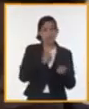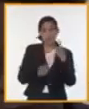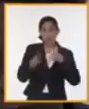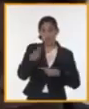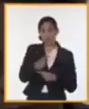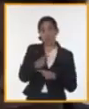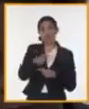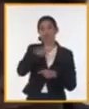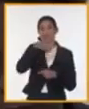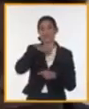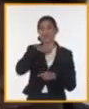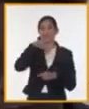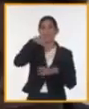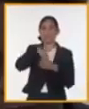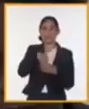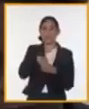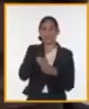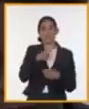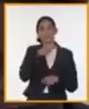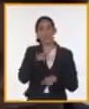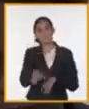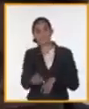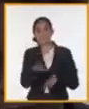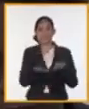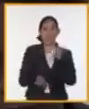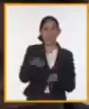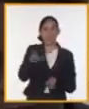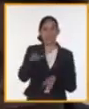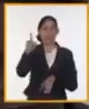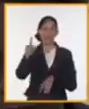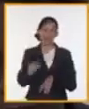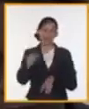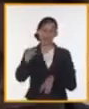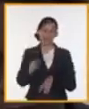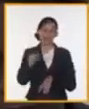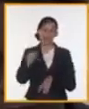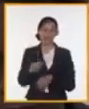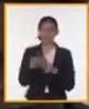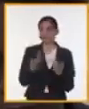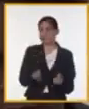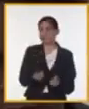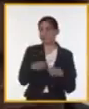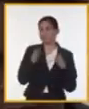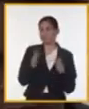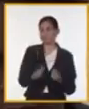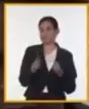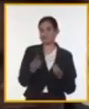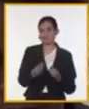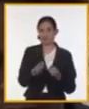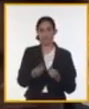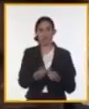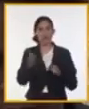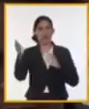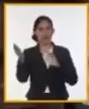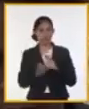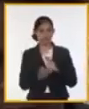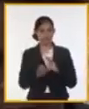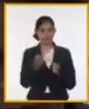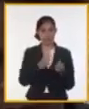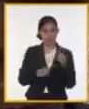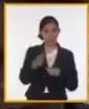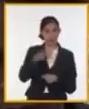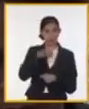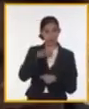incluso por el precio que tiene la caña. Los estados financieros de las cooperativas, hoy nosotros tenemos alrededor de 40